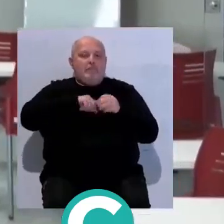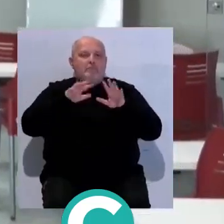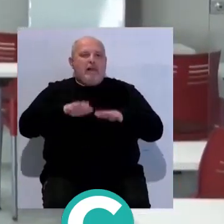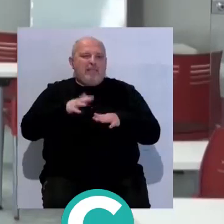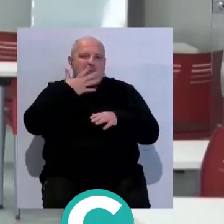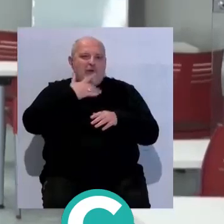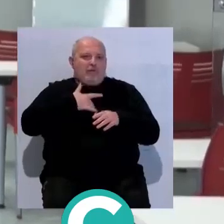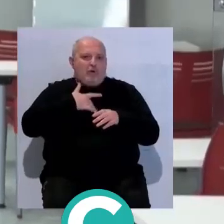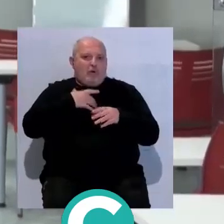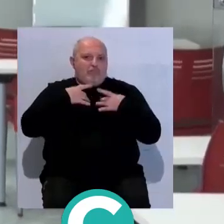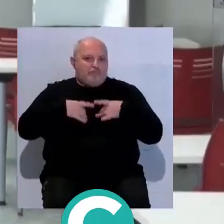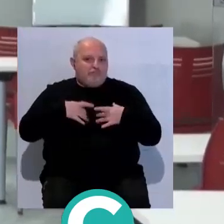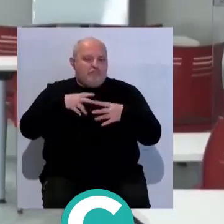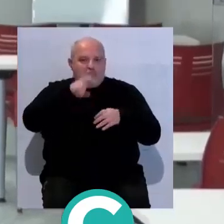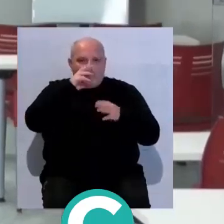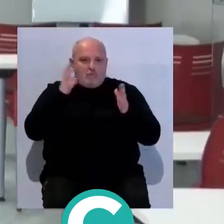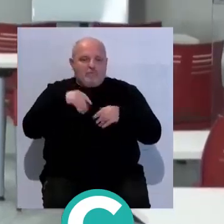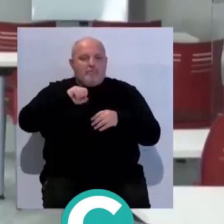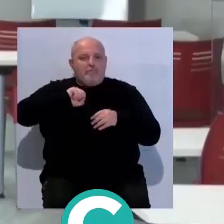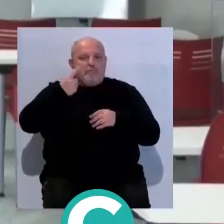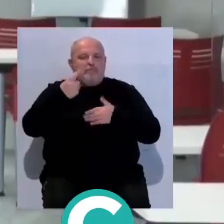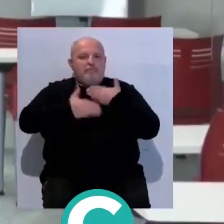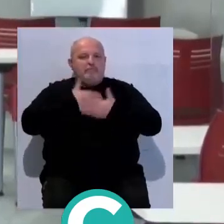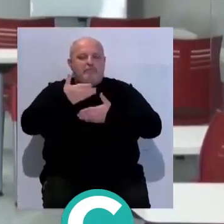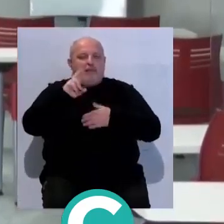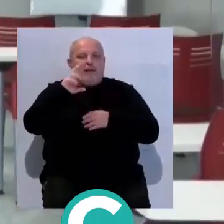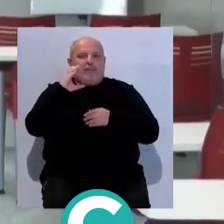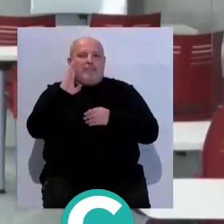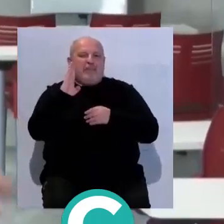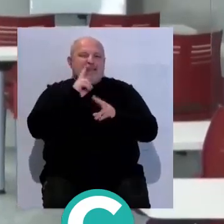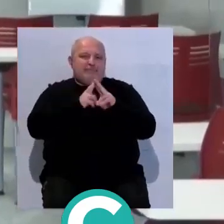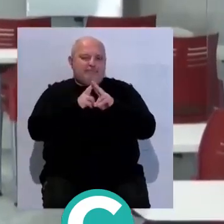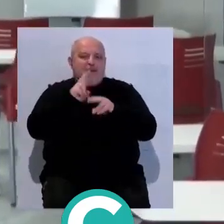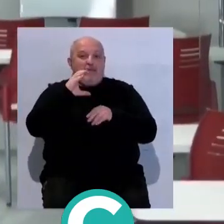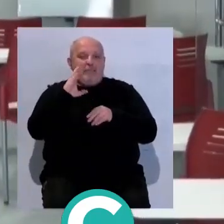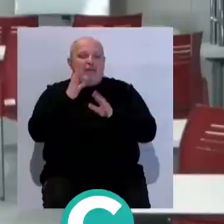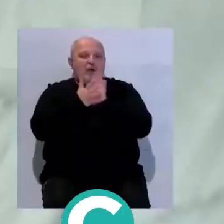parada. Al encontrarse en parada tendríamos que empezar el protocolo RCP. ¿Cómo sería? Lo